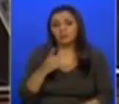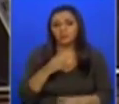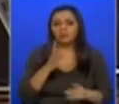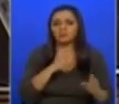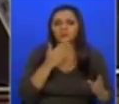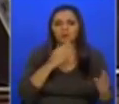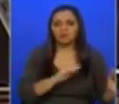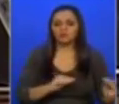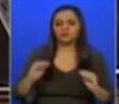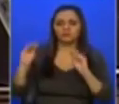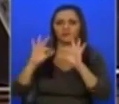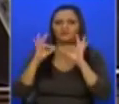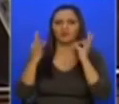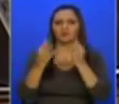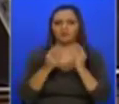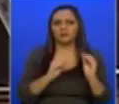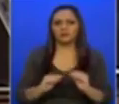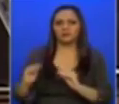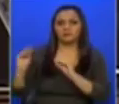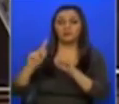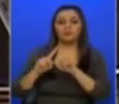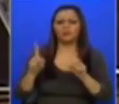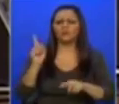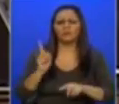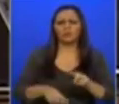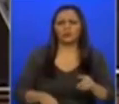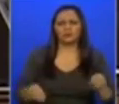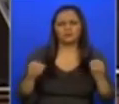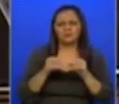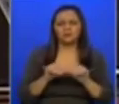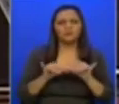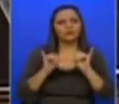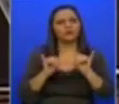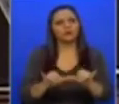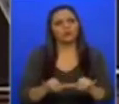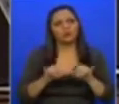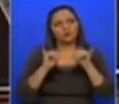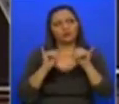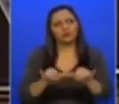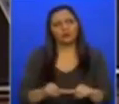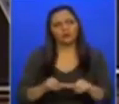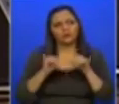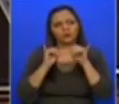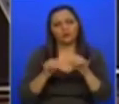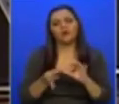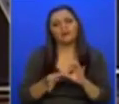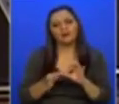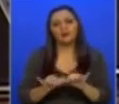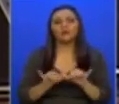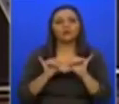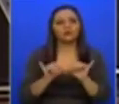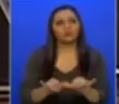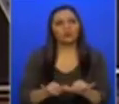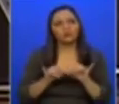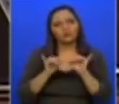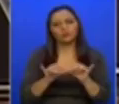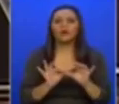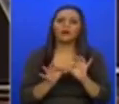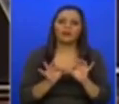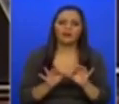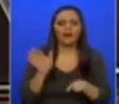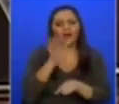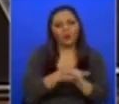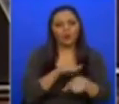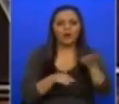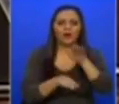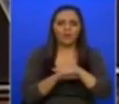para que la familia se reubiquen, pero no se puede seguir rellenando, rellenando un estanque natural, un